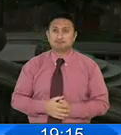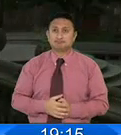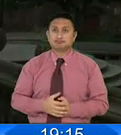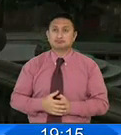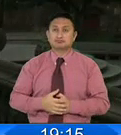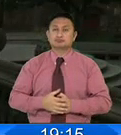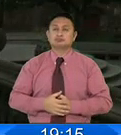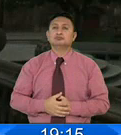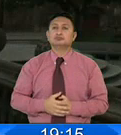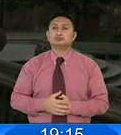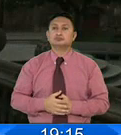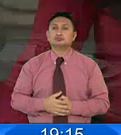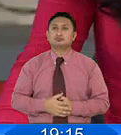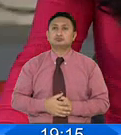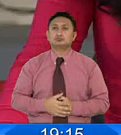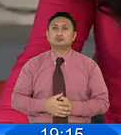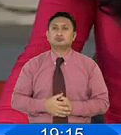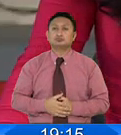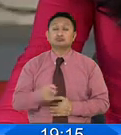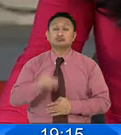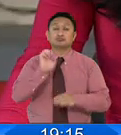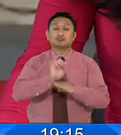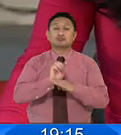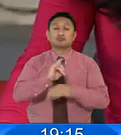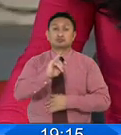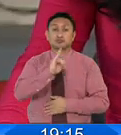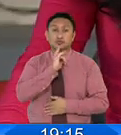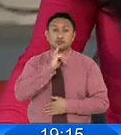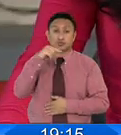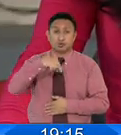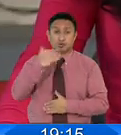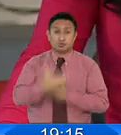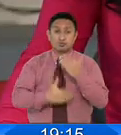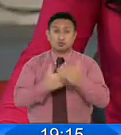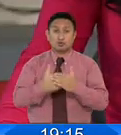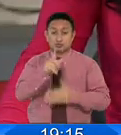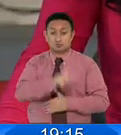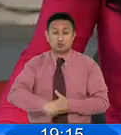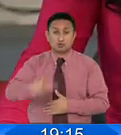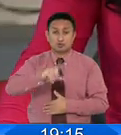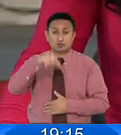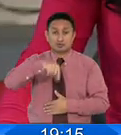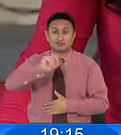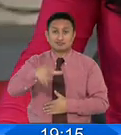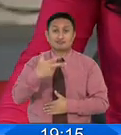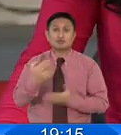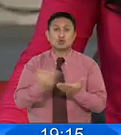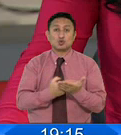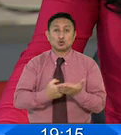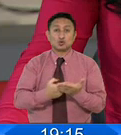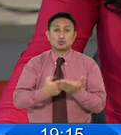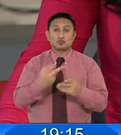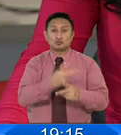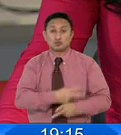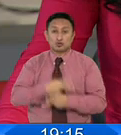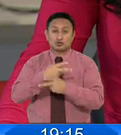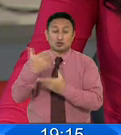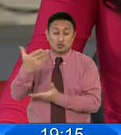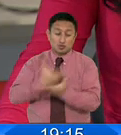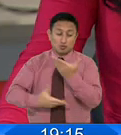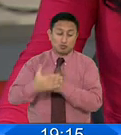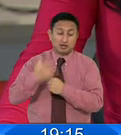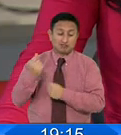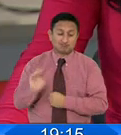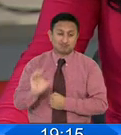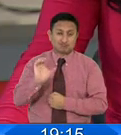Carolina Basante. Ecuador y Estados Unidos avanzaron este lunes con la tercera reunión del Consejo Bilateral de Comercio e Inversión.